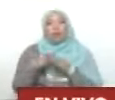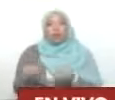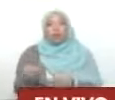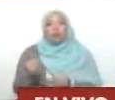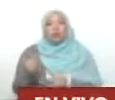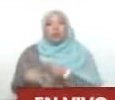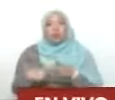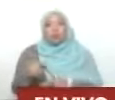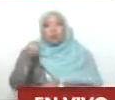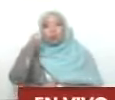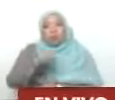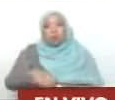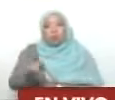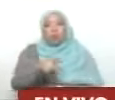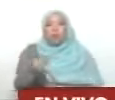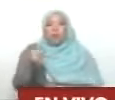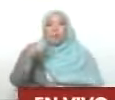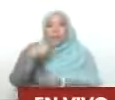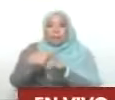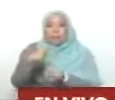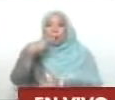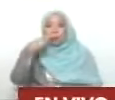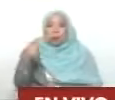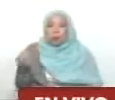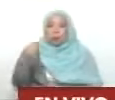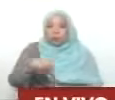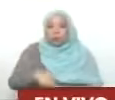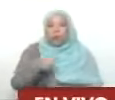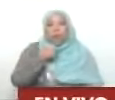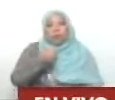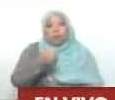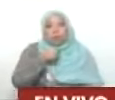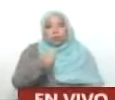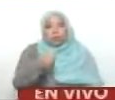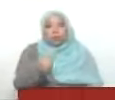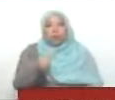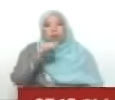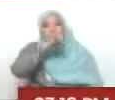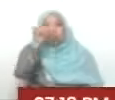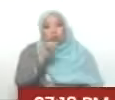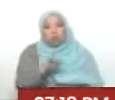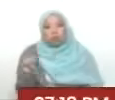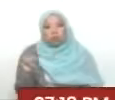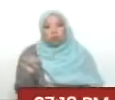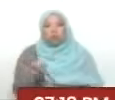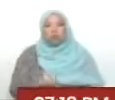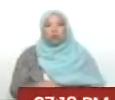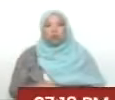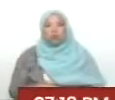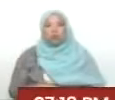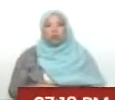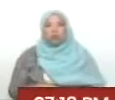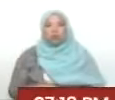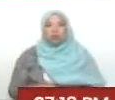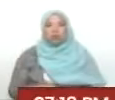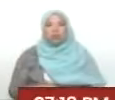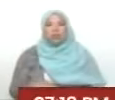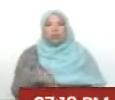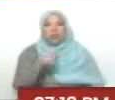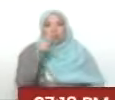tipo postcats en Con Maduro Más, la periodista del Zulia, ¿ah?, de